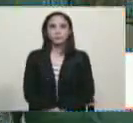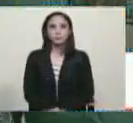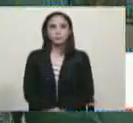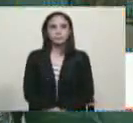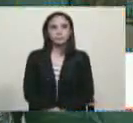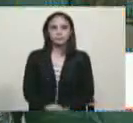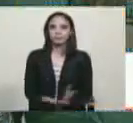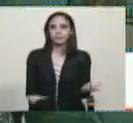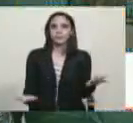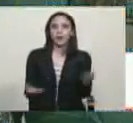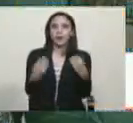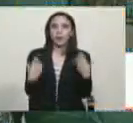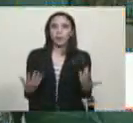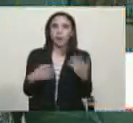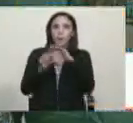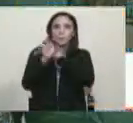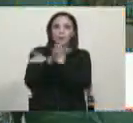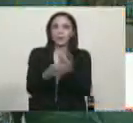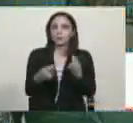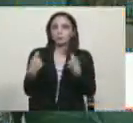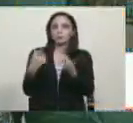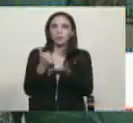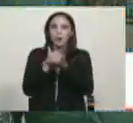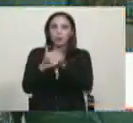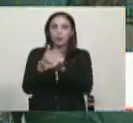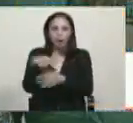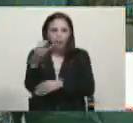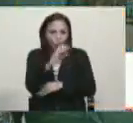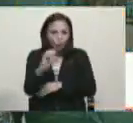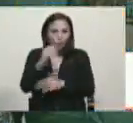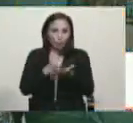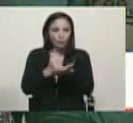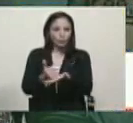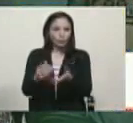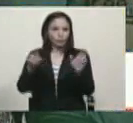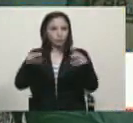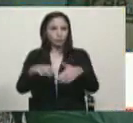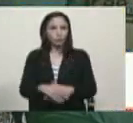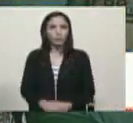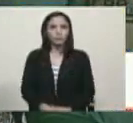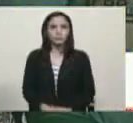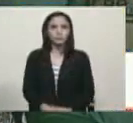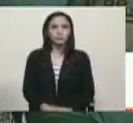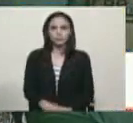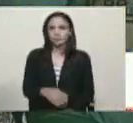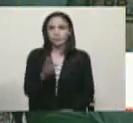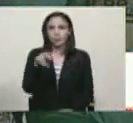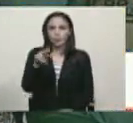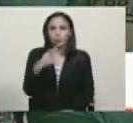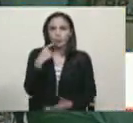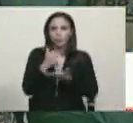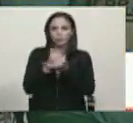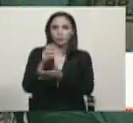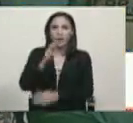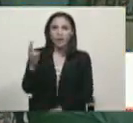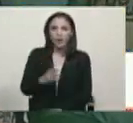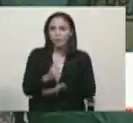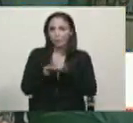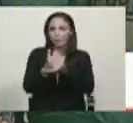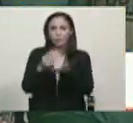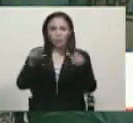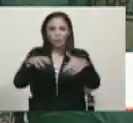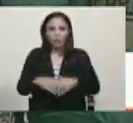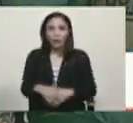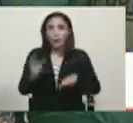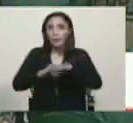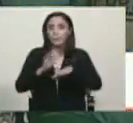¿Qué país ha invertido en eso? Colombia. Ni un euro invierte en el pueblo, porque la